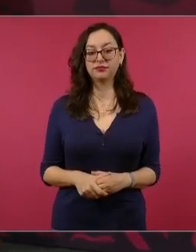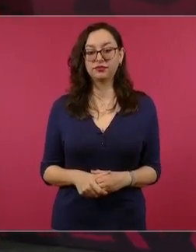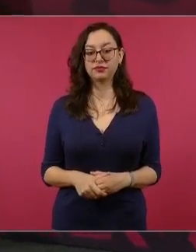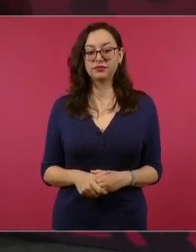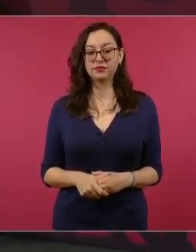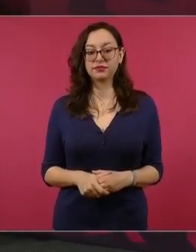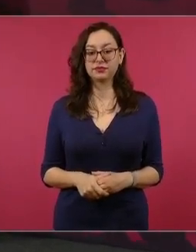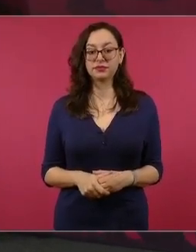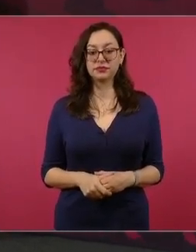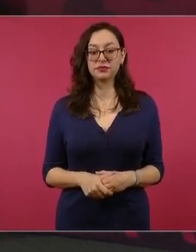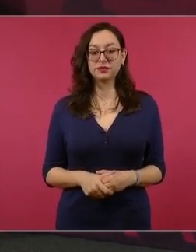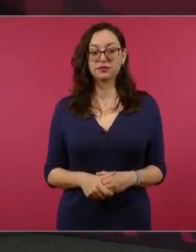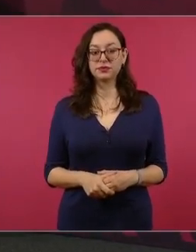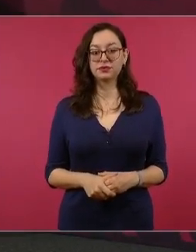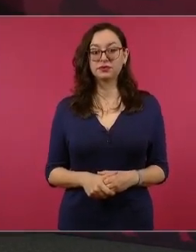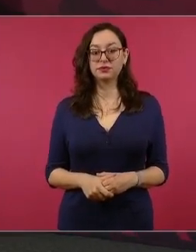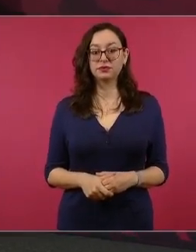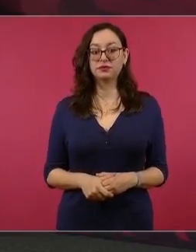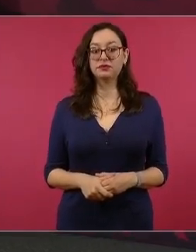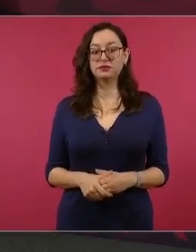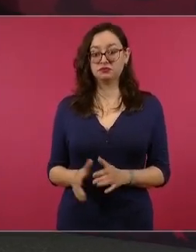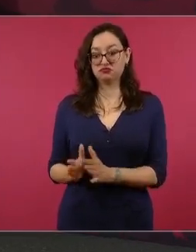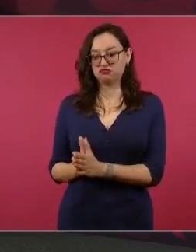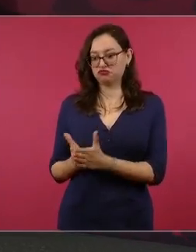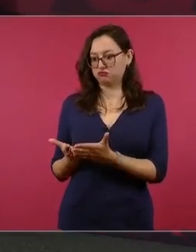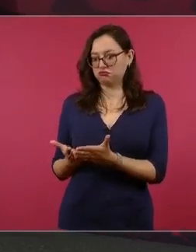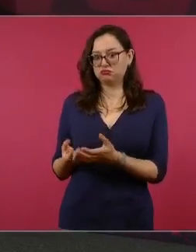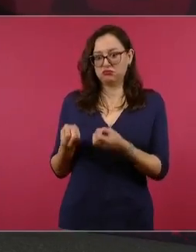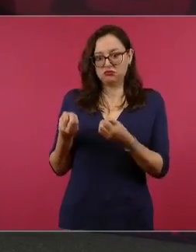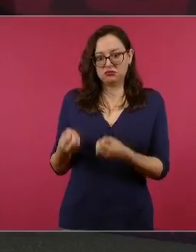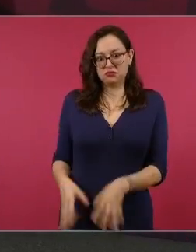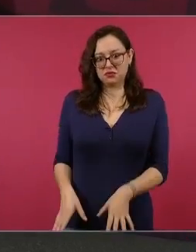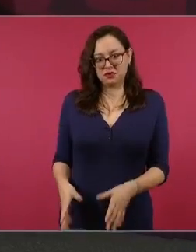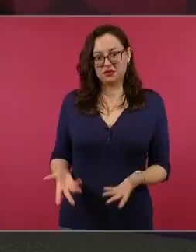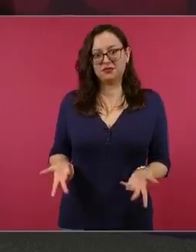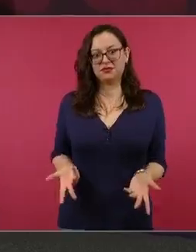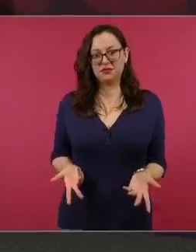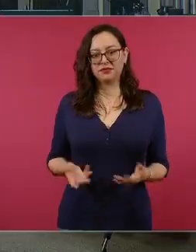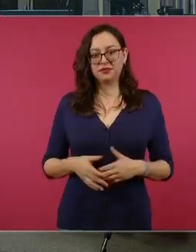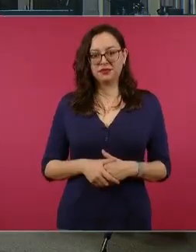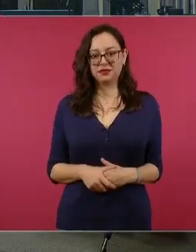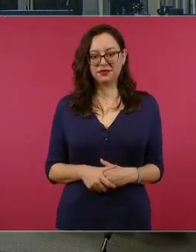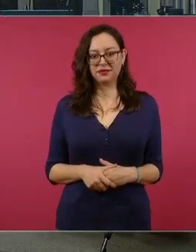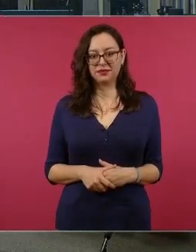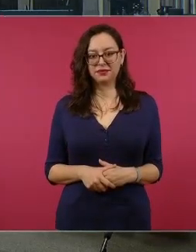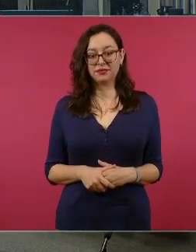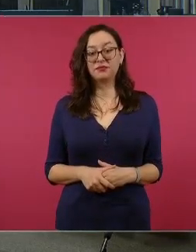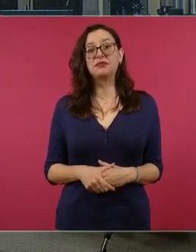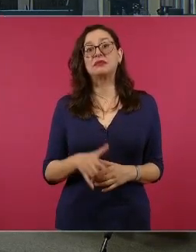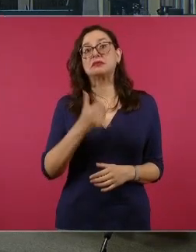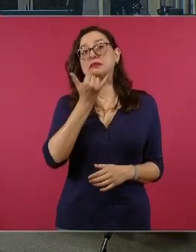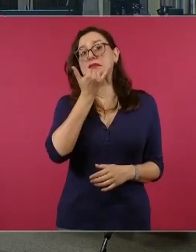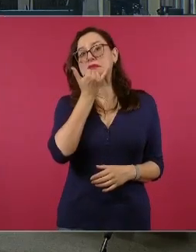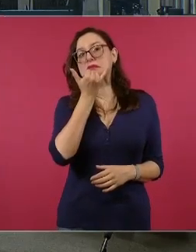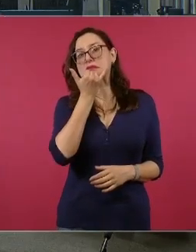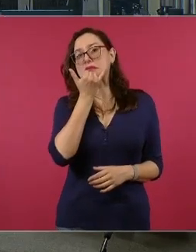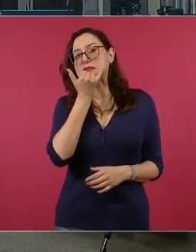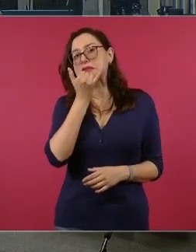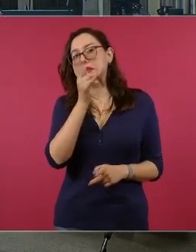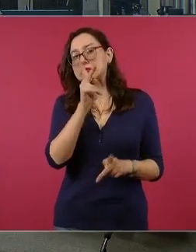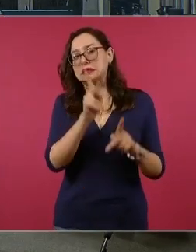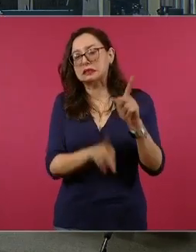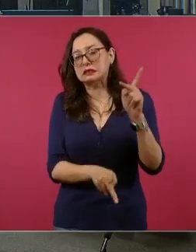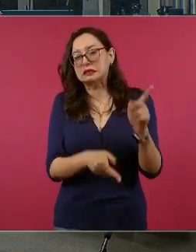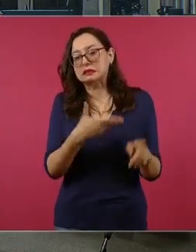y se me pierde mi carterita como… Señor presidente, por último, quiero particularmente